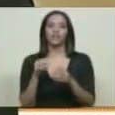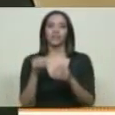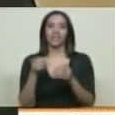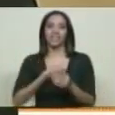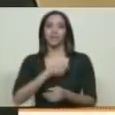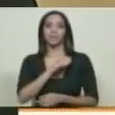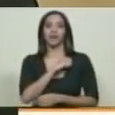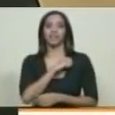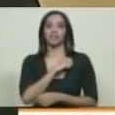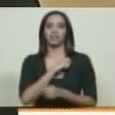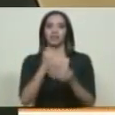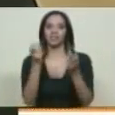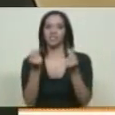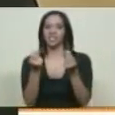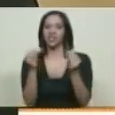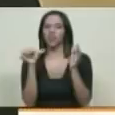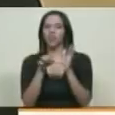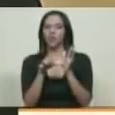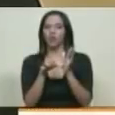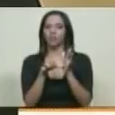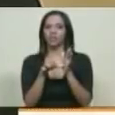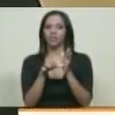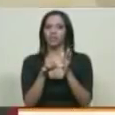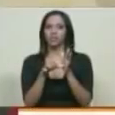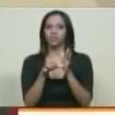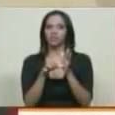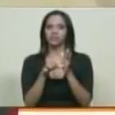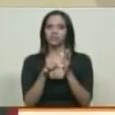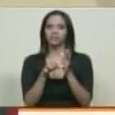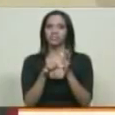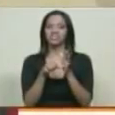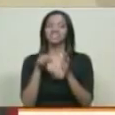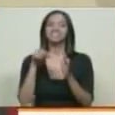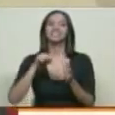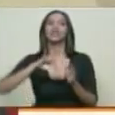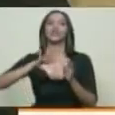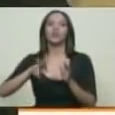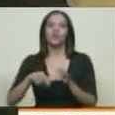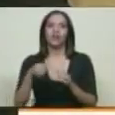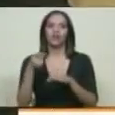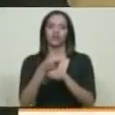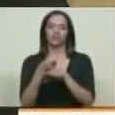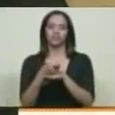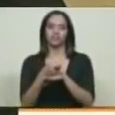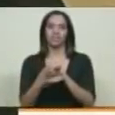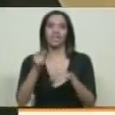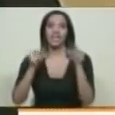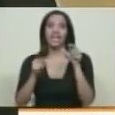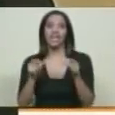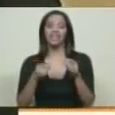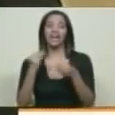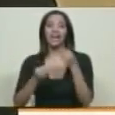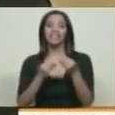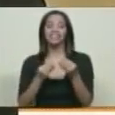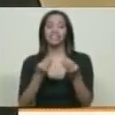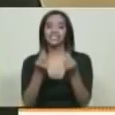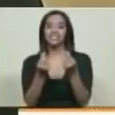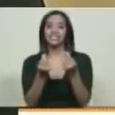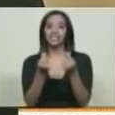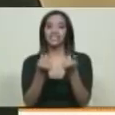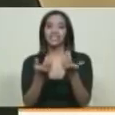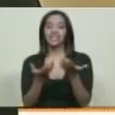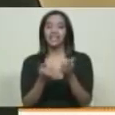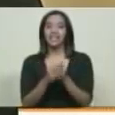¿Ese dinero de dónde viene? ¿De dónde sale? Se lo sacaron al Estado. ¿Qué te crees? ¿Que es gente que ha salido de aquí a hacer dinero en Nueva York y lo invierte en